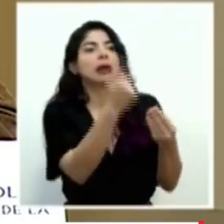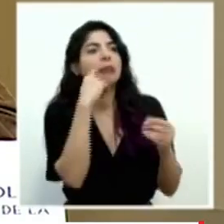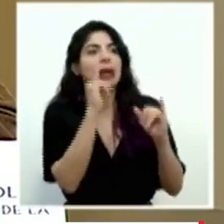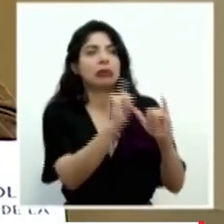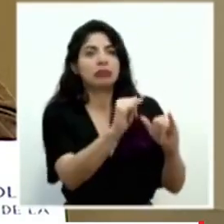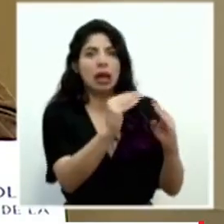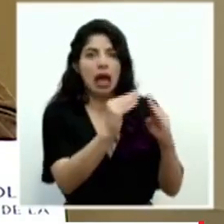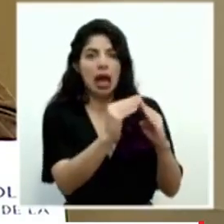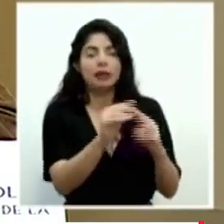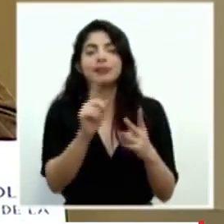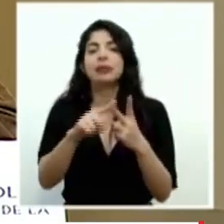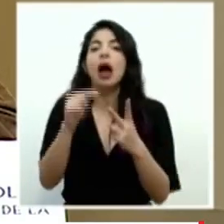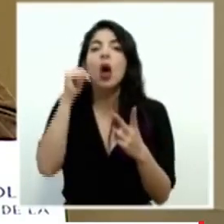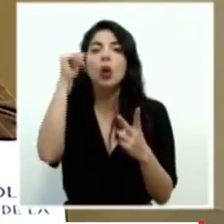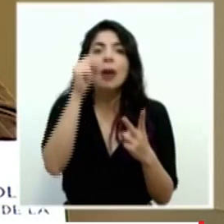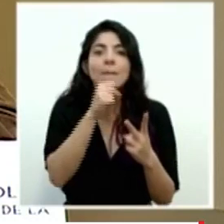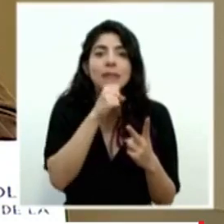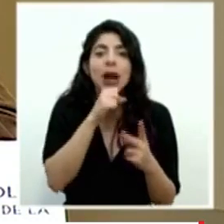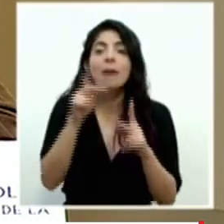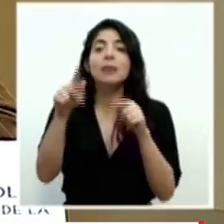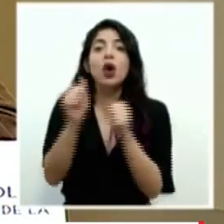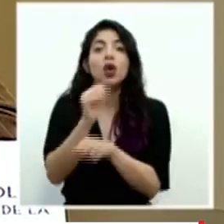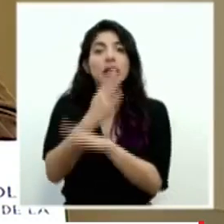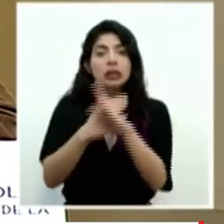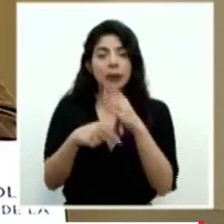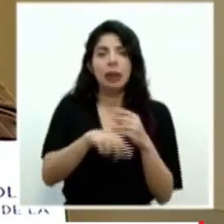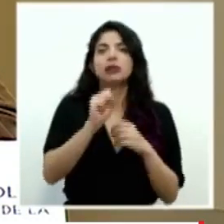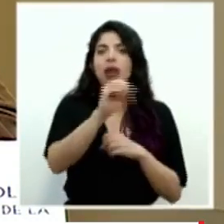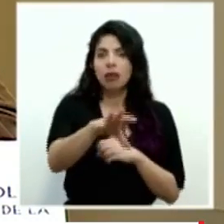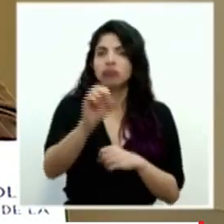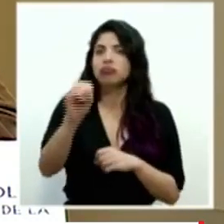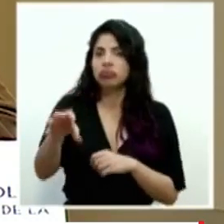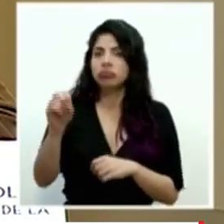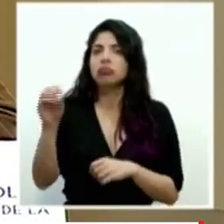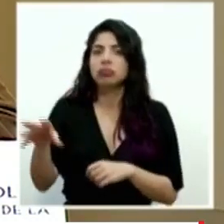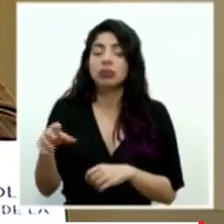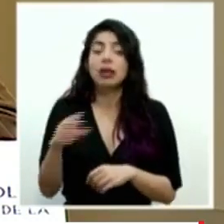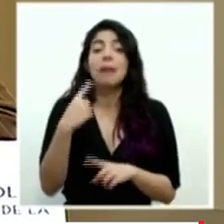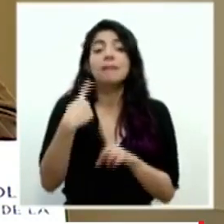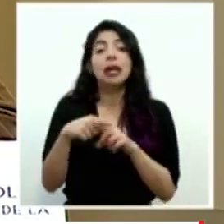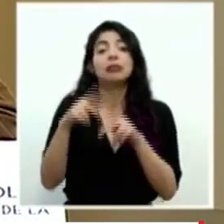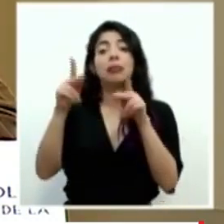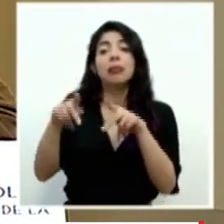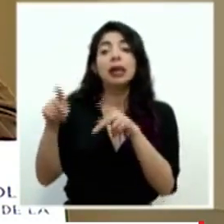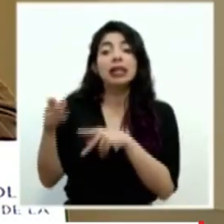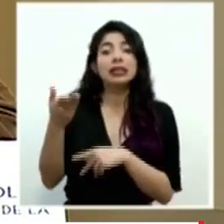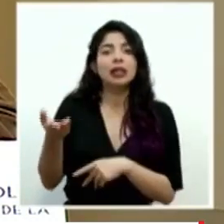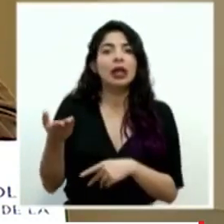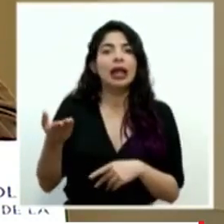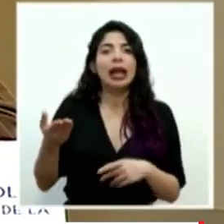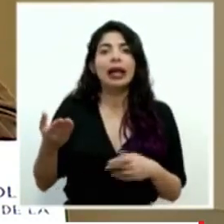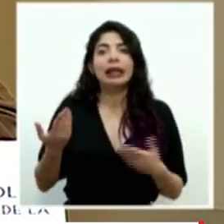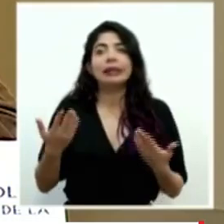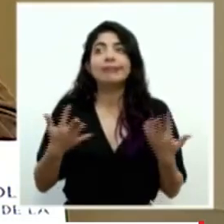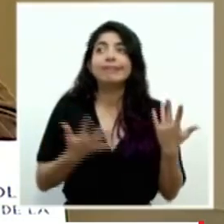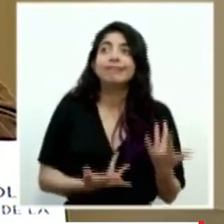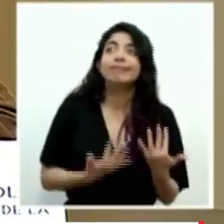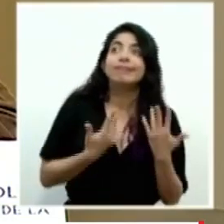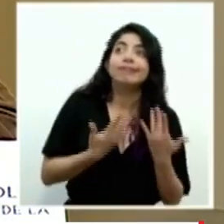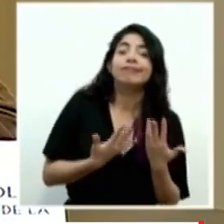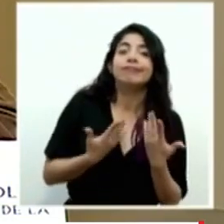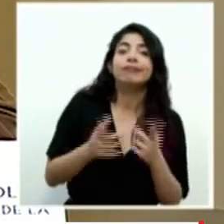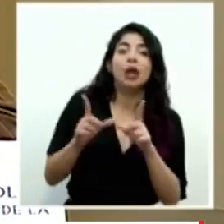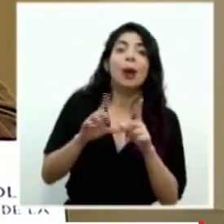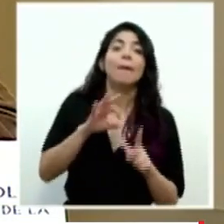casas, adultos mayores, personas con discapacidad y las personas que aún no habían recibido